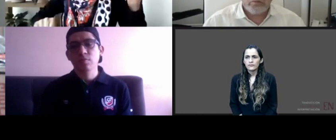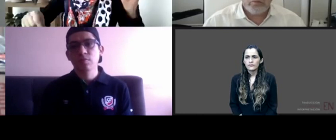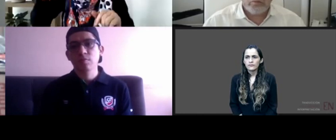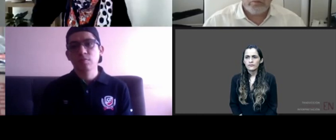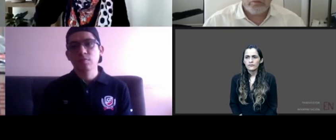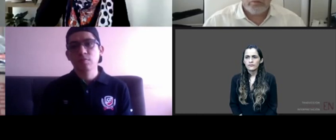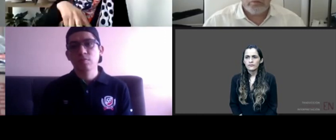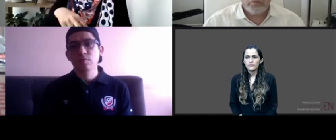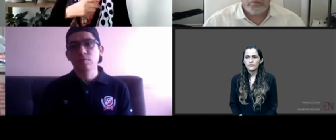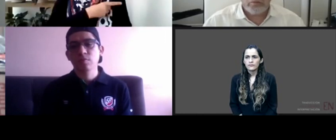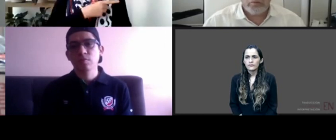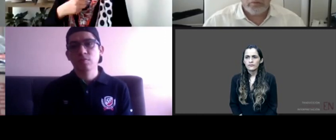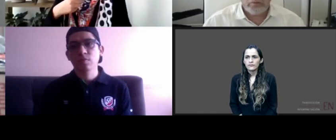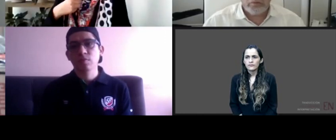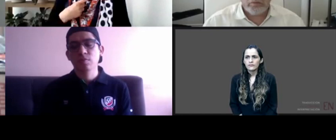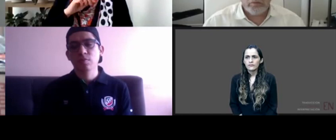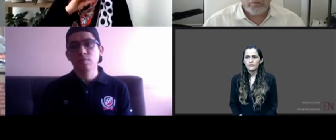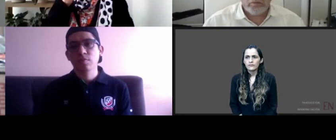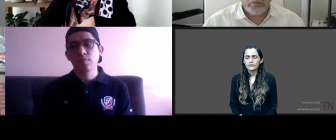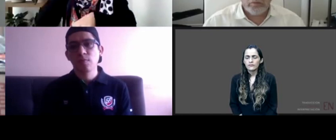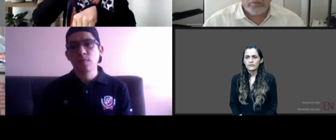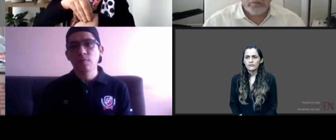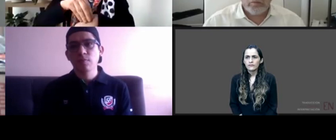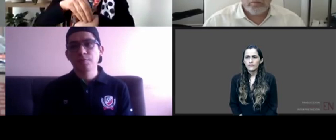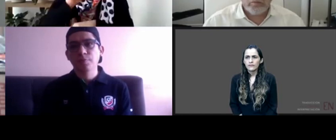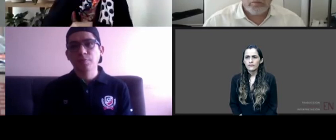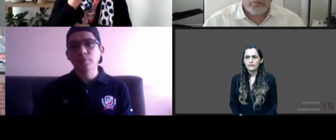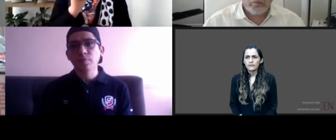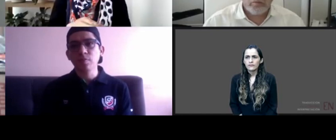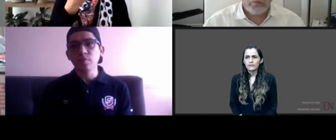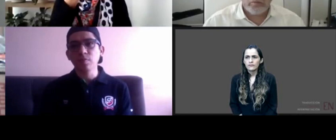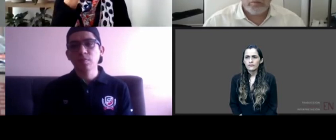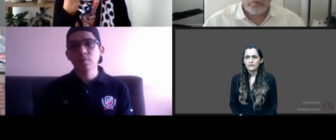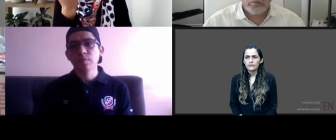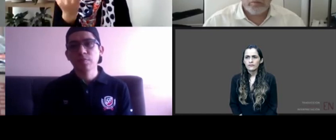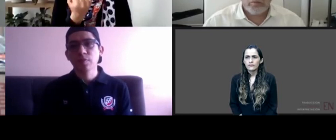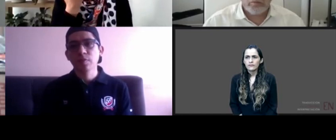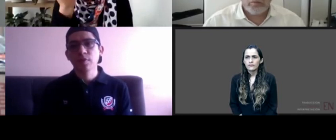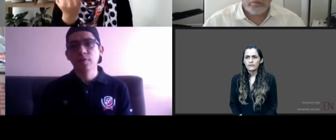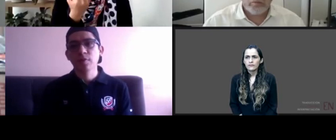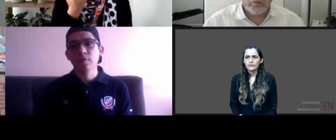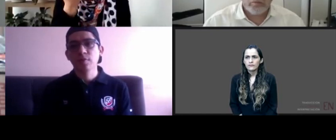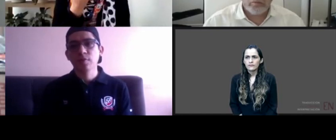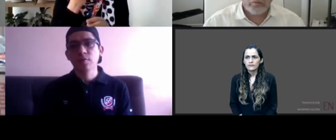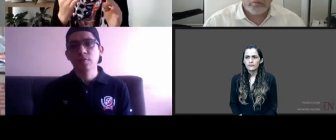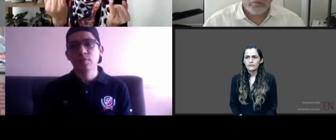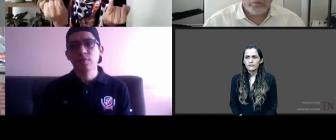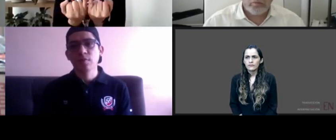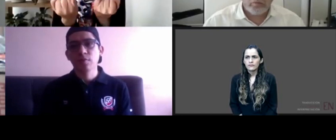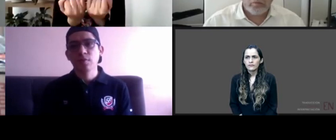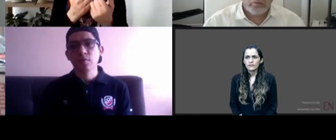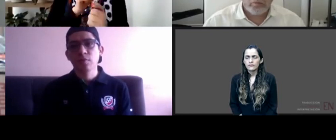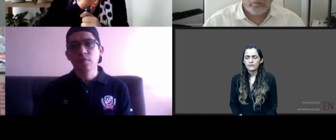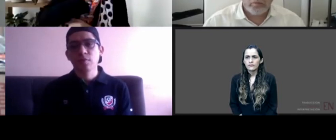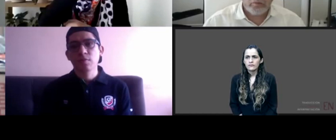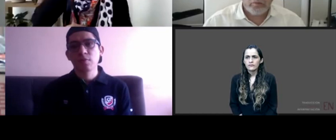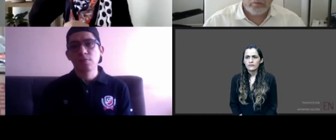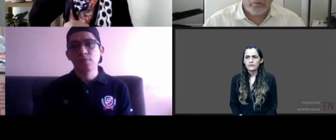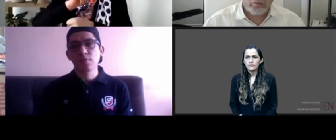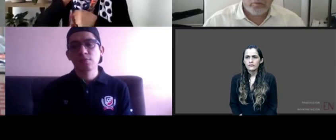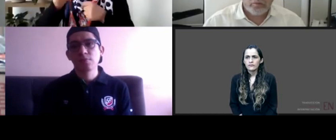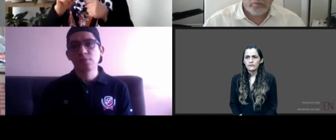¿no? Lo he vivido. Hay cuestiones en las que sí nos enfrentamos a muchas barreras, pero si se nos